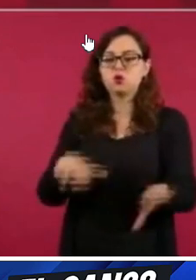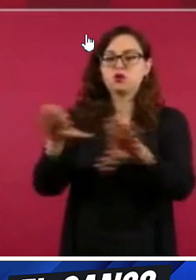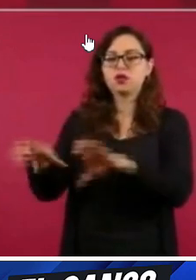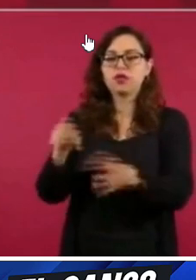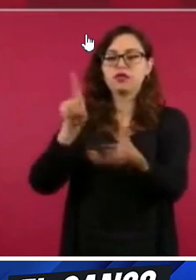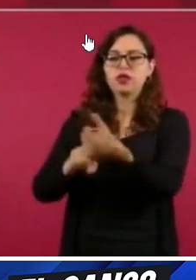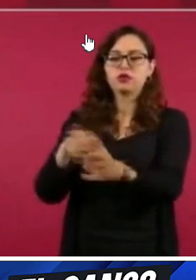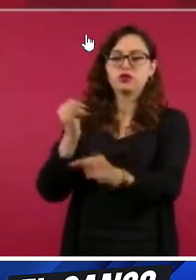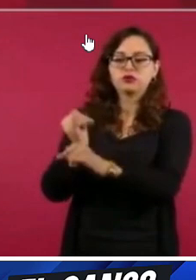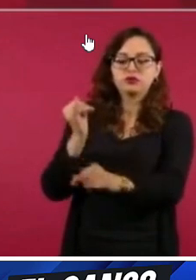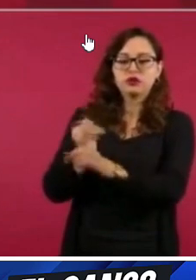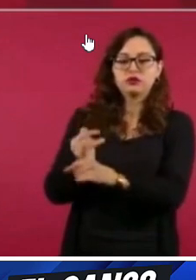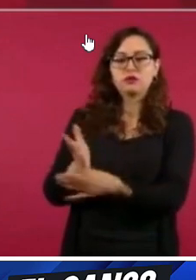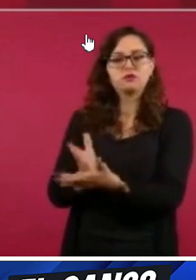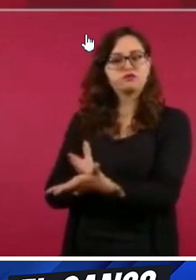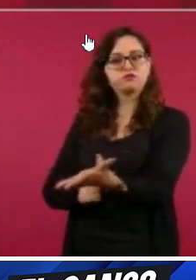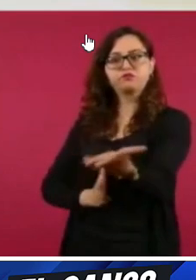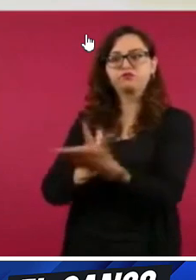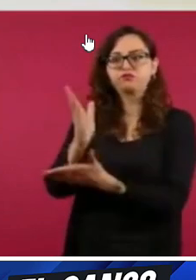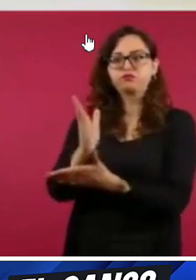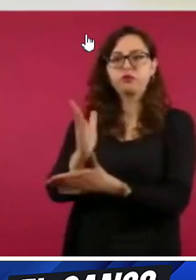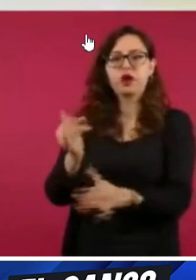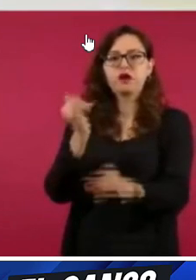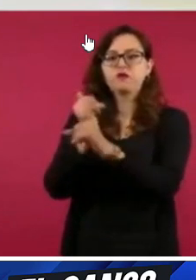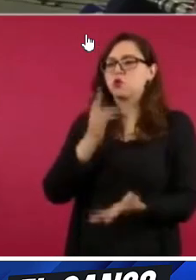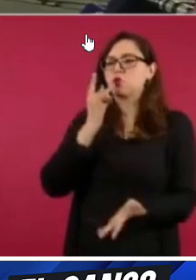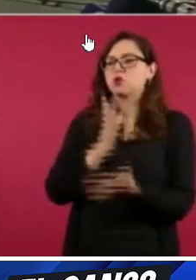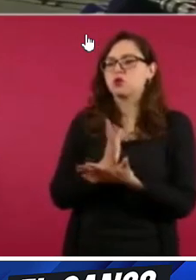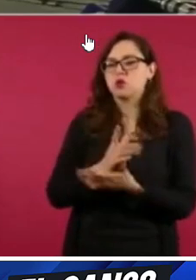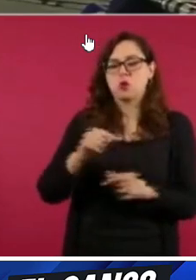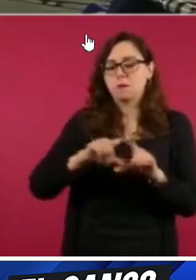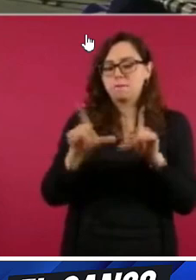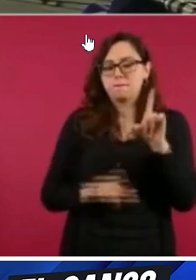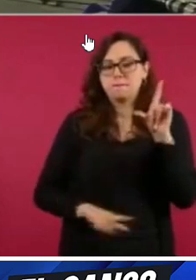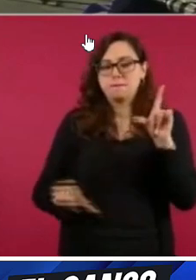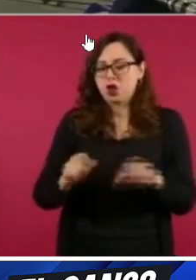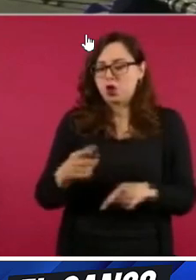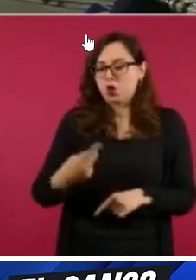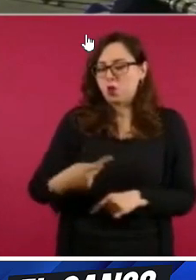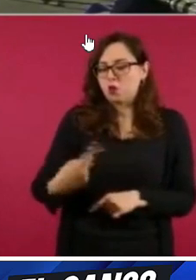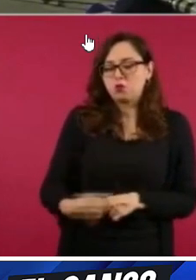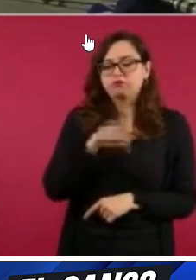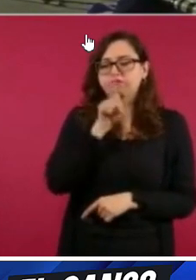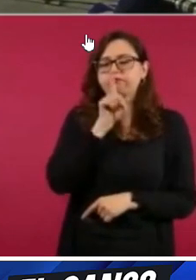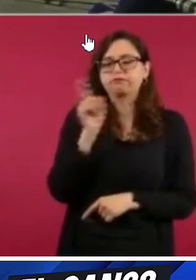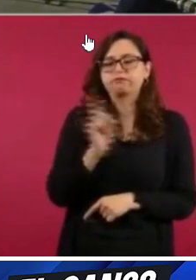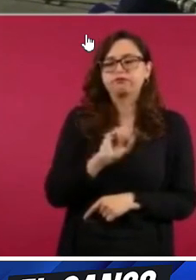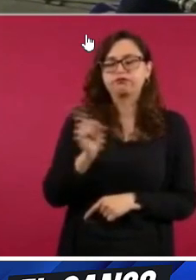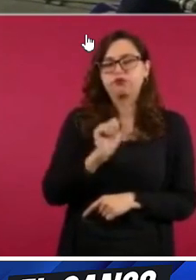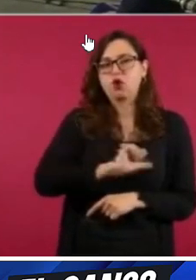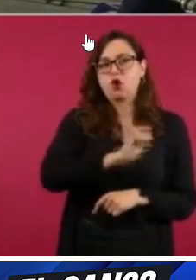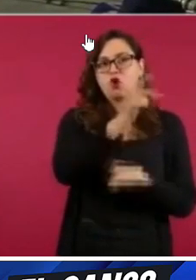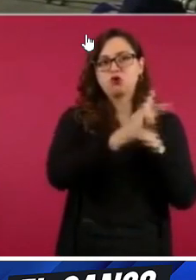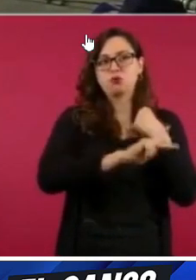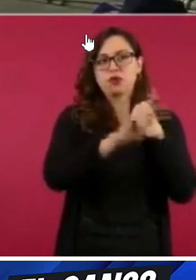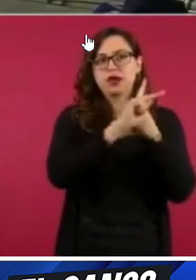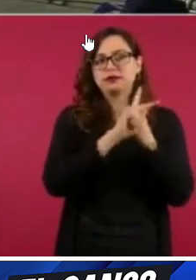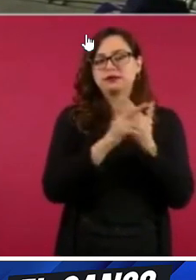al robo, ¿no?, de información. Utilizan a